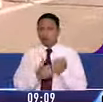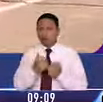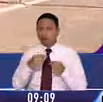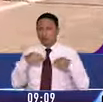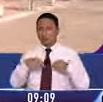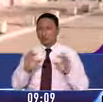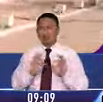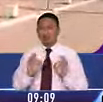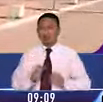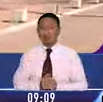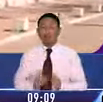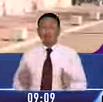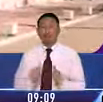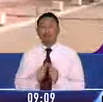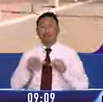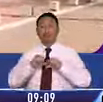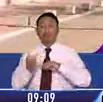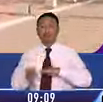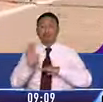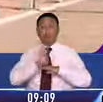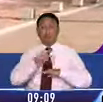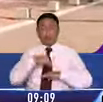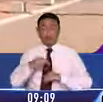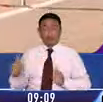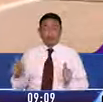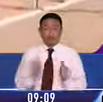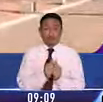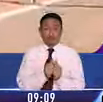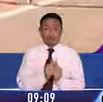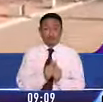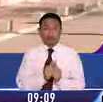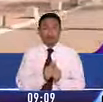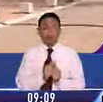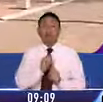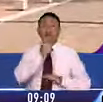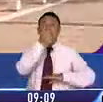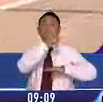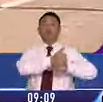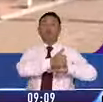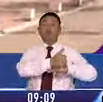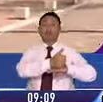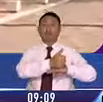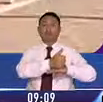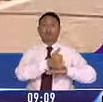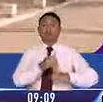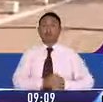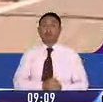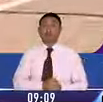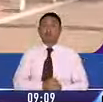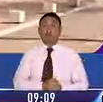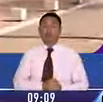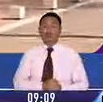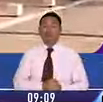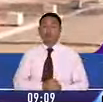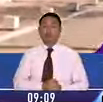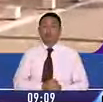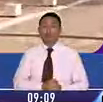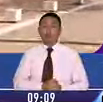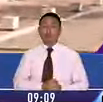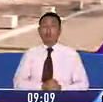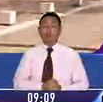problema. Junto a la Asamblea, decirles que está también la sede de Revolución Ciudadana,